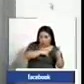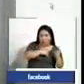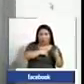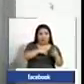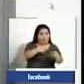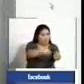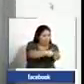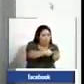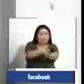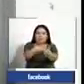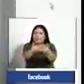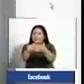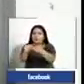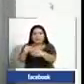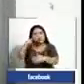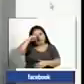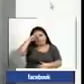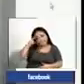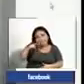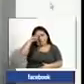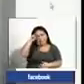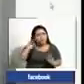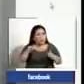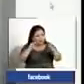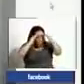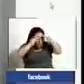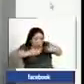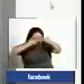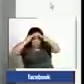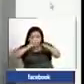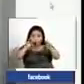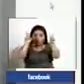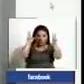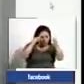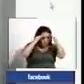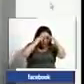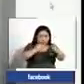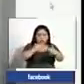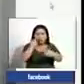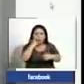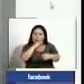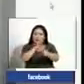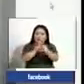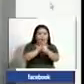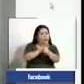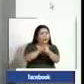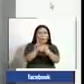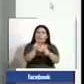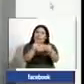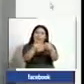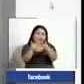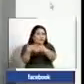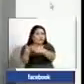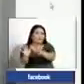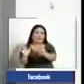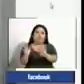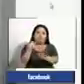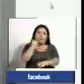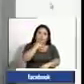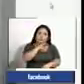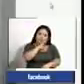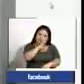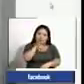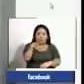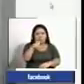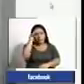diferentes hospitales para atender a los pacientes, no solo de COVID-19, sino de todas las dolencias, porque sabemos que a veces su trabajo no es reconocido, pero